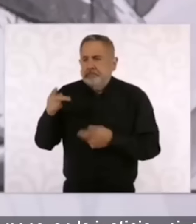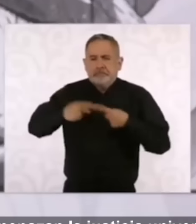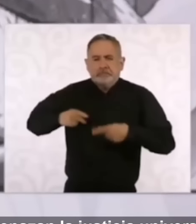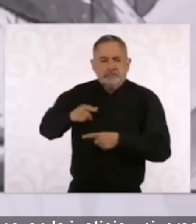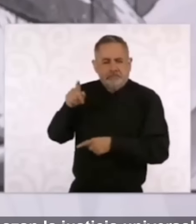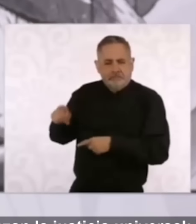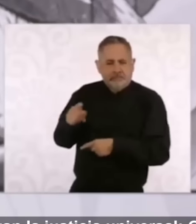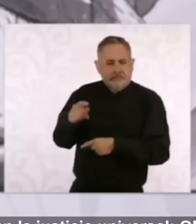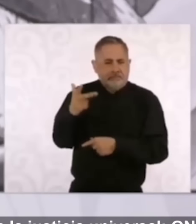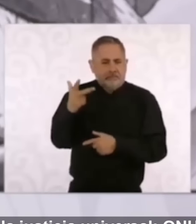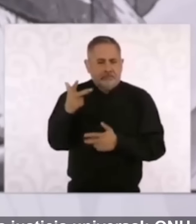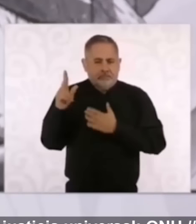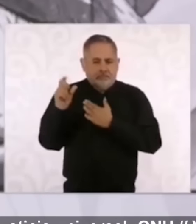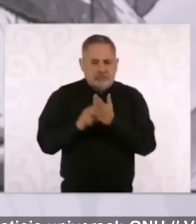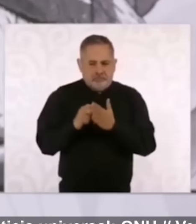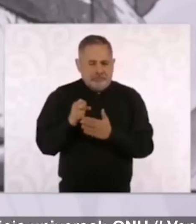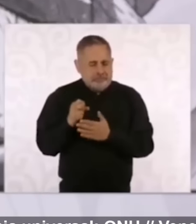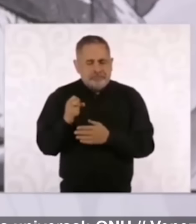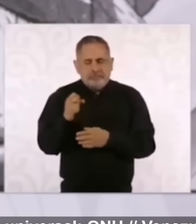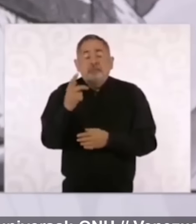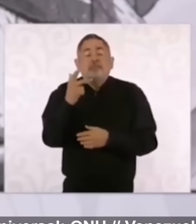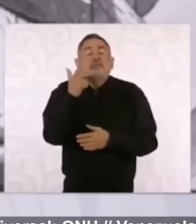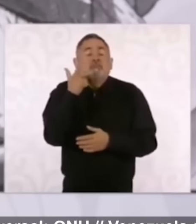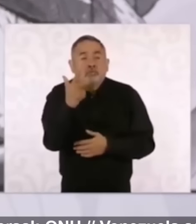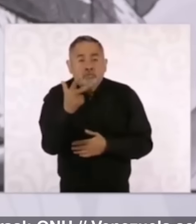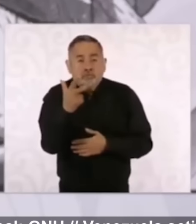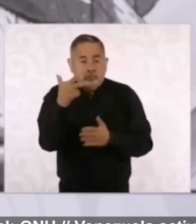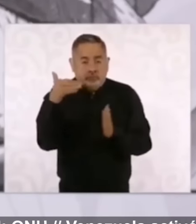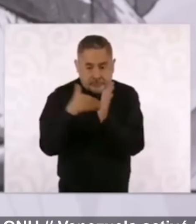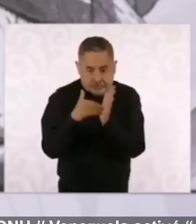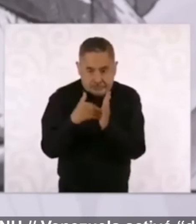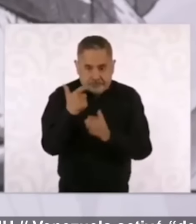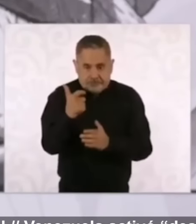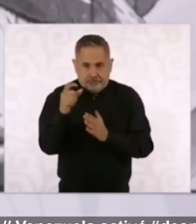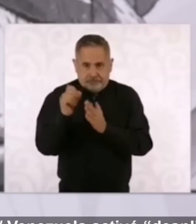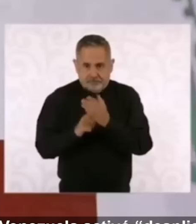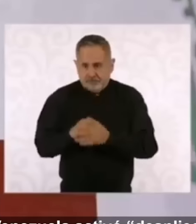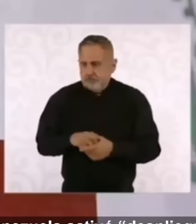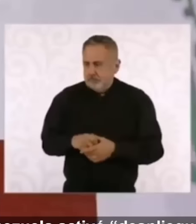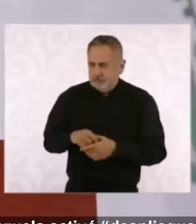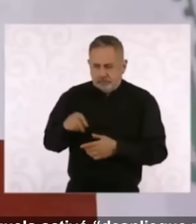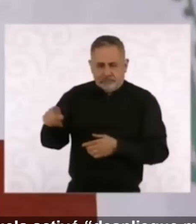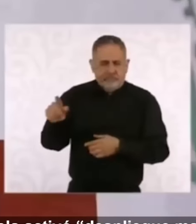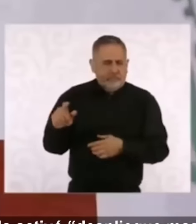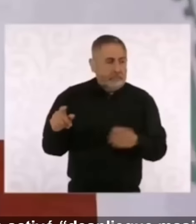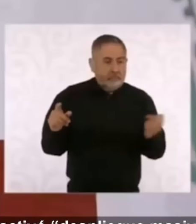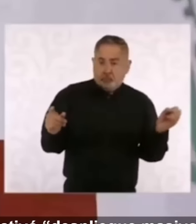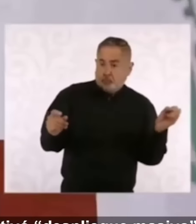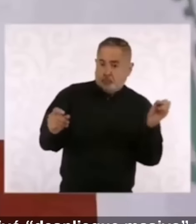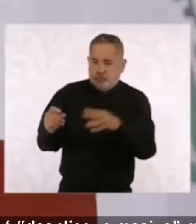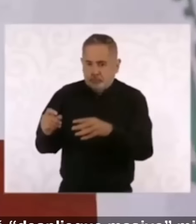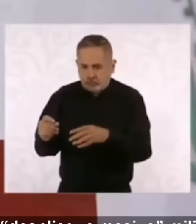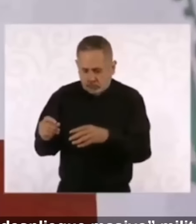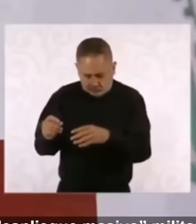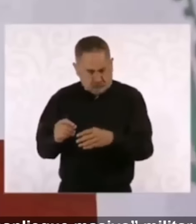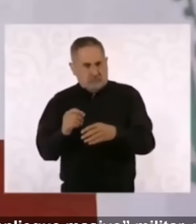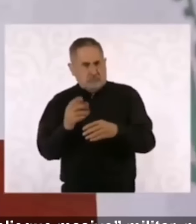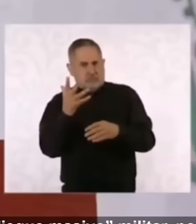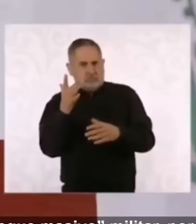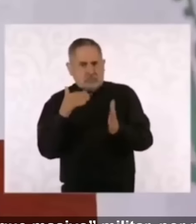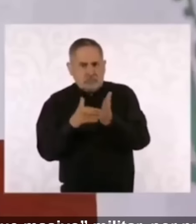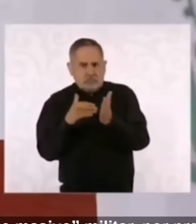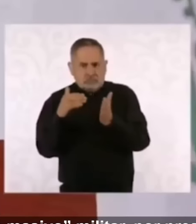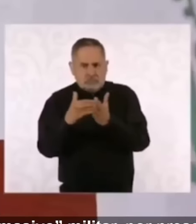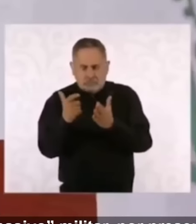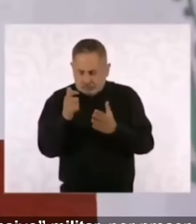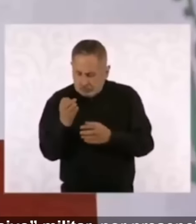8,000 pesos mensuales, de pronto en su cuenta aparecen 50 millones de pesos. ¿Cómo aparecen esos